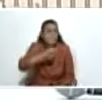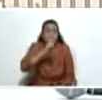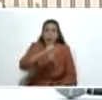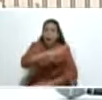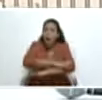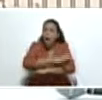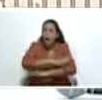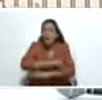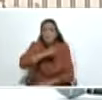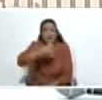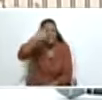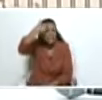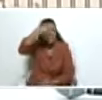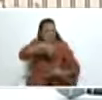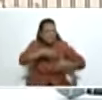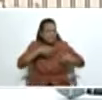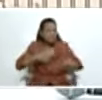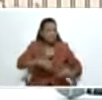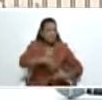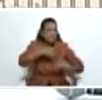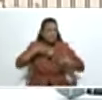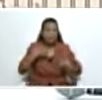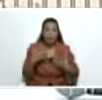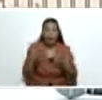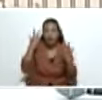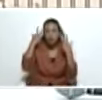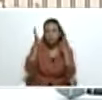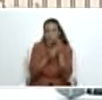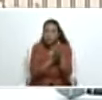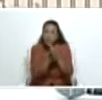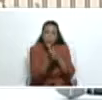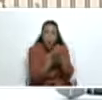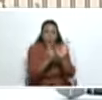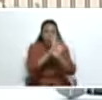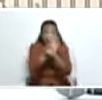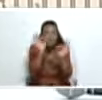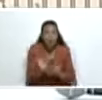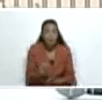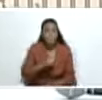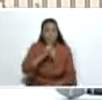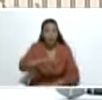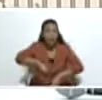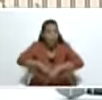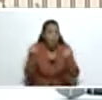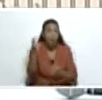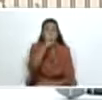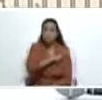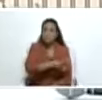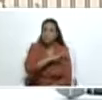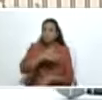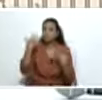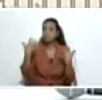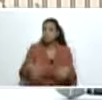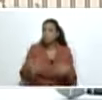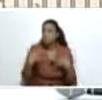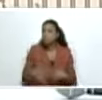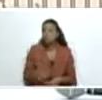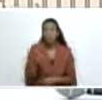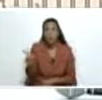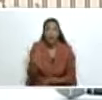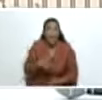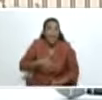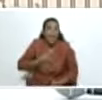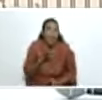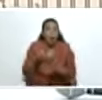malvado, y que han estado en todas las jugadas para la violencia, para dañar la sociedad venezolana, y